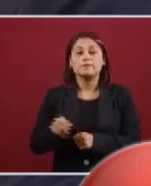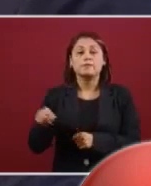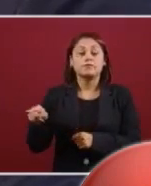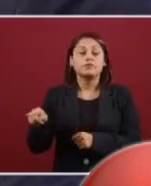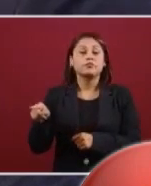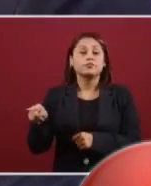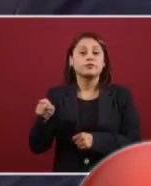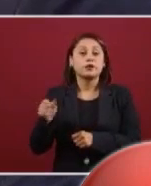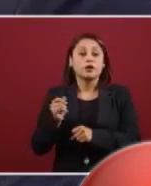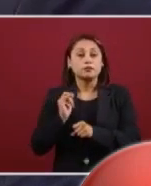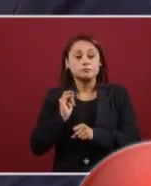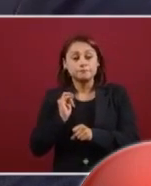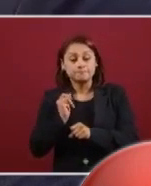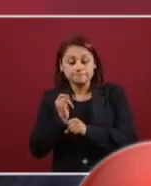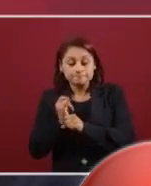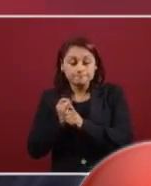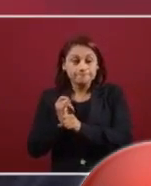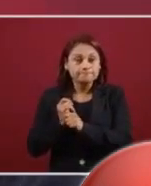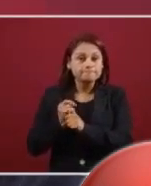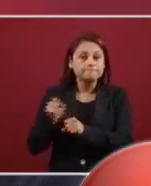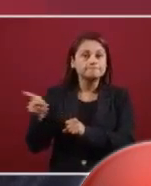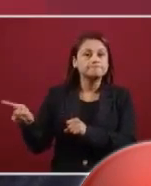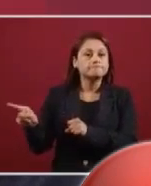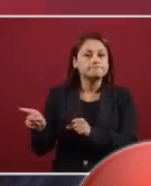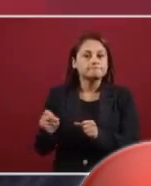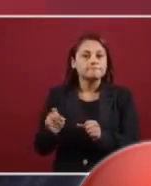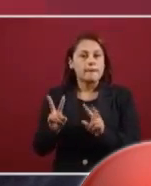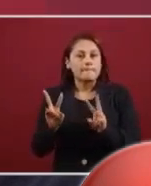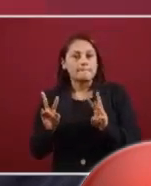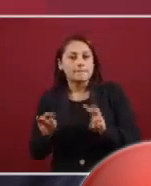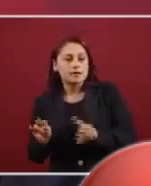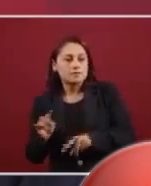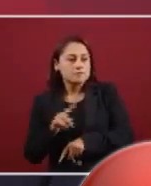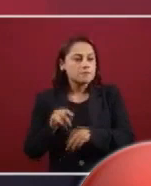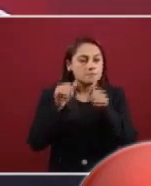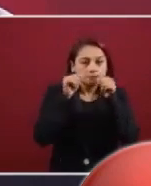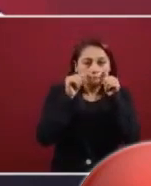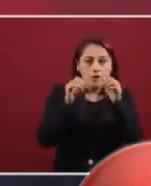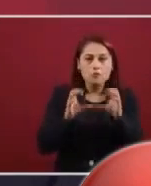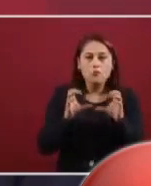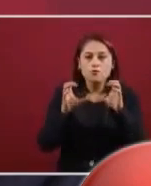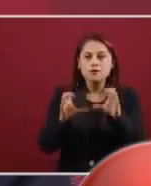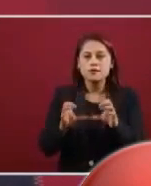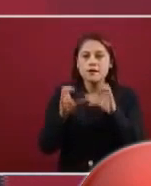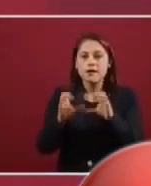evitando que haya evasión fiscal. Una de las